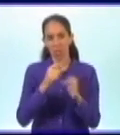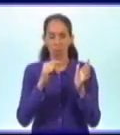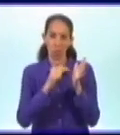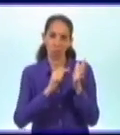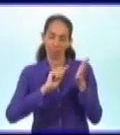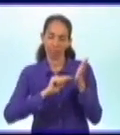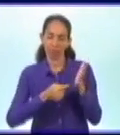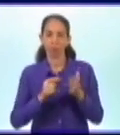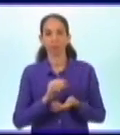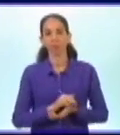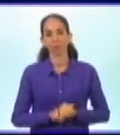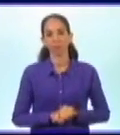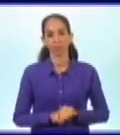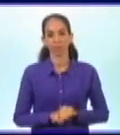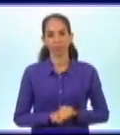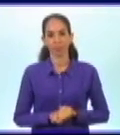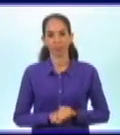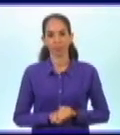a presentar.